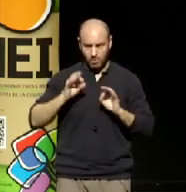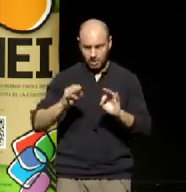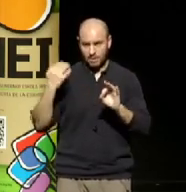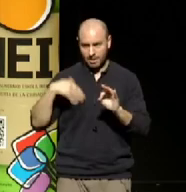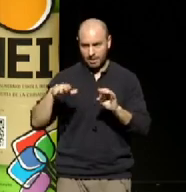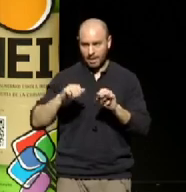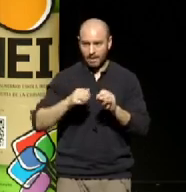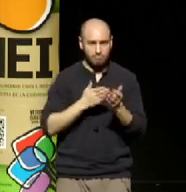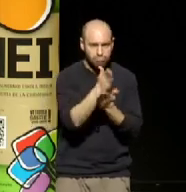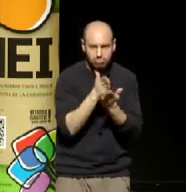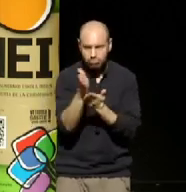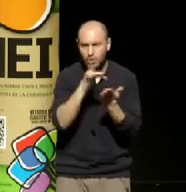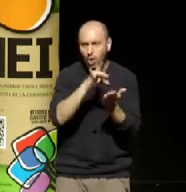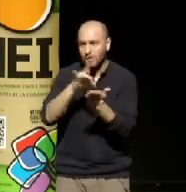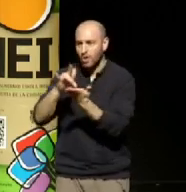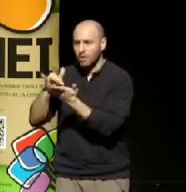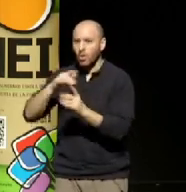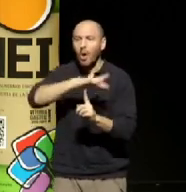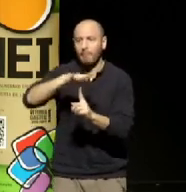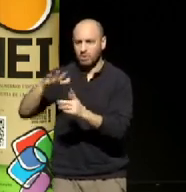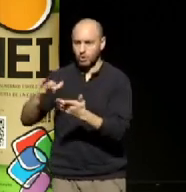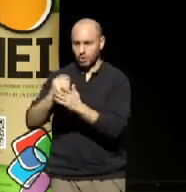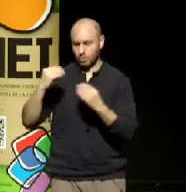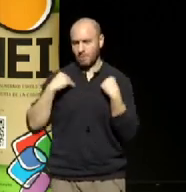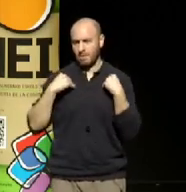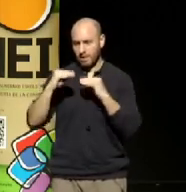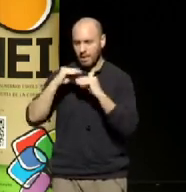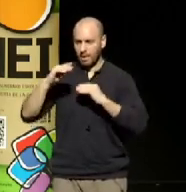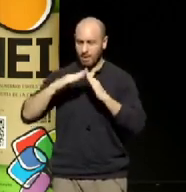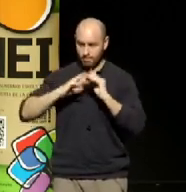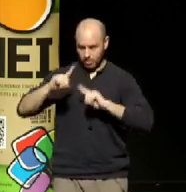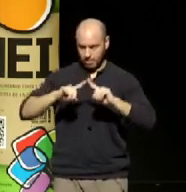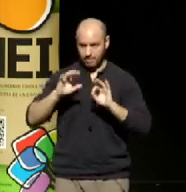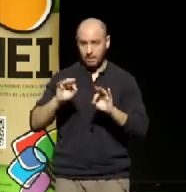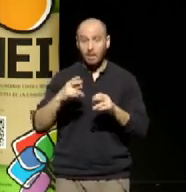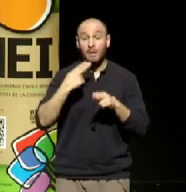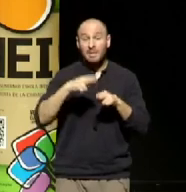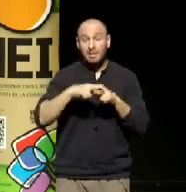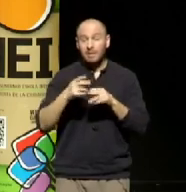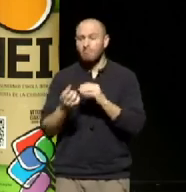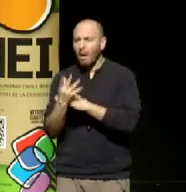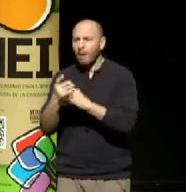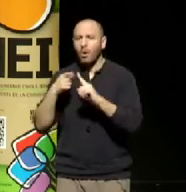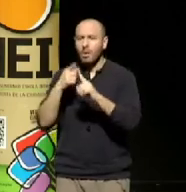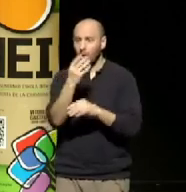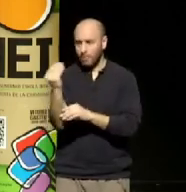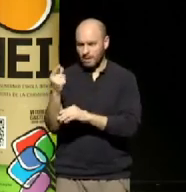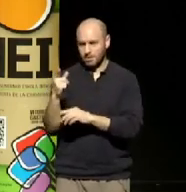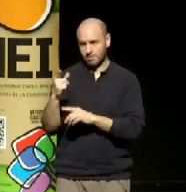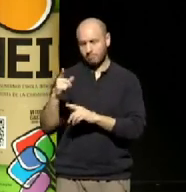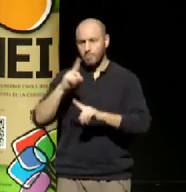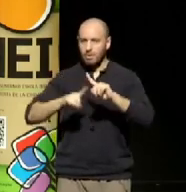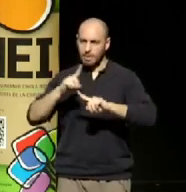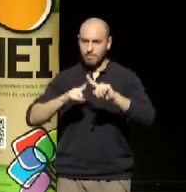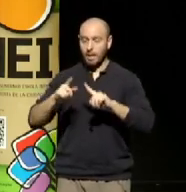transversal, y que va a tener efectos tremendos. Y el problema de no hacer políticas para jóvenes es el coste de oportunidad en el siguiente sentido.